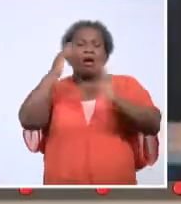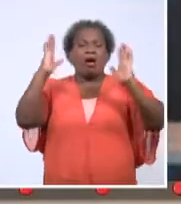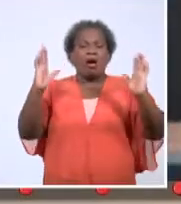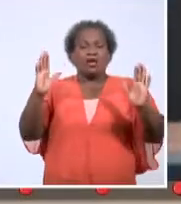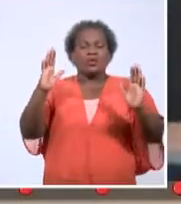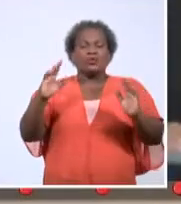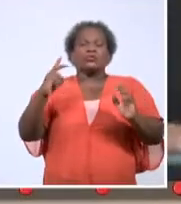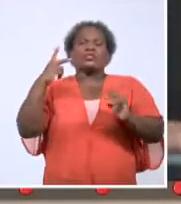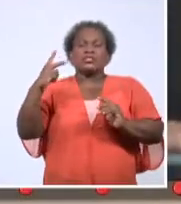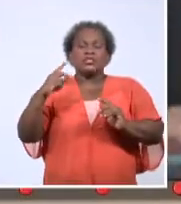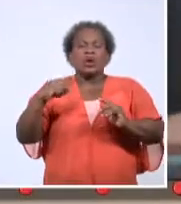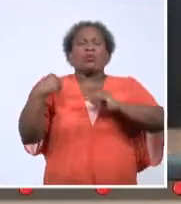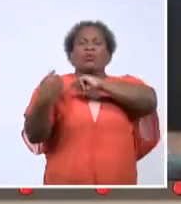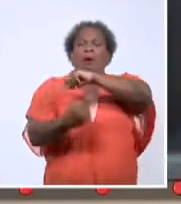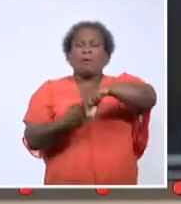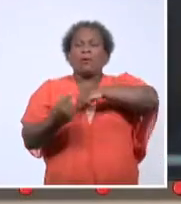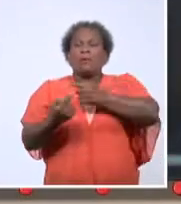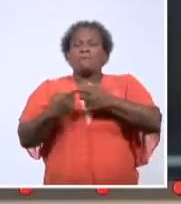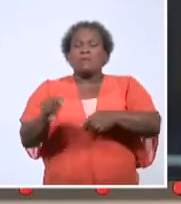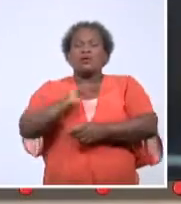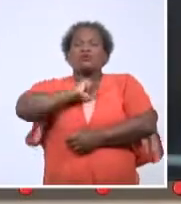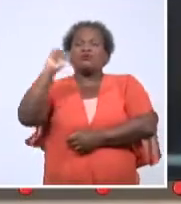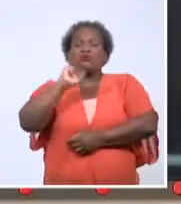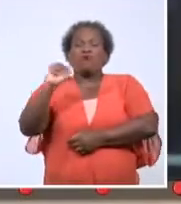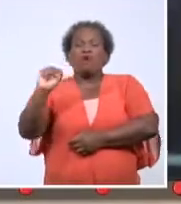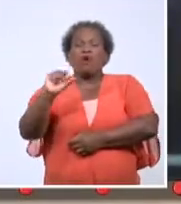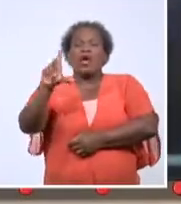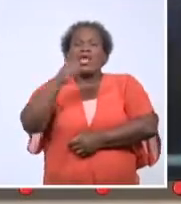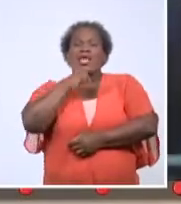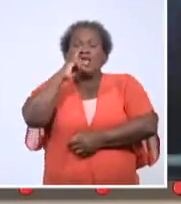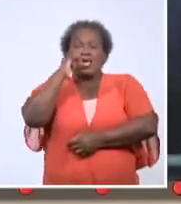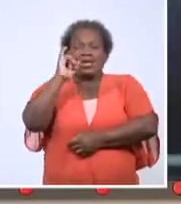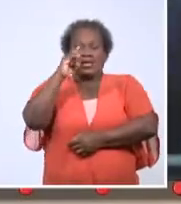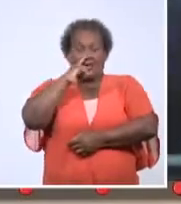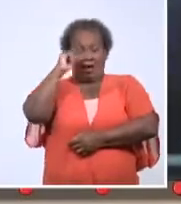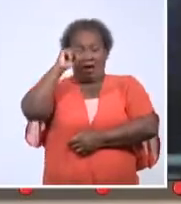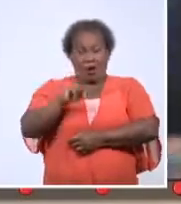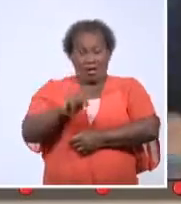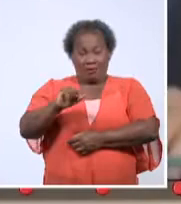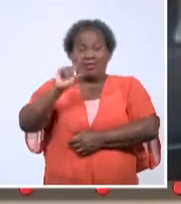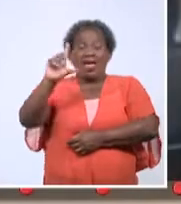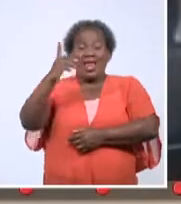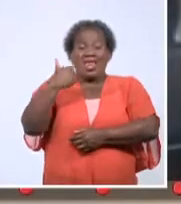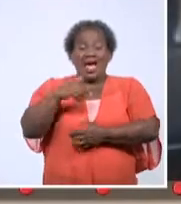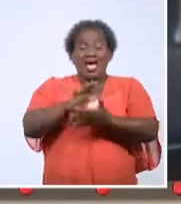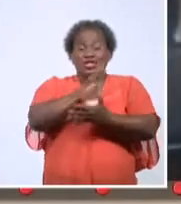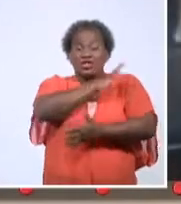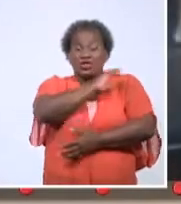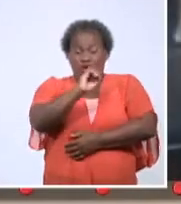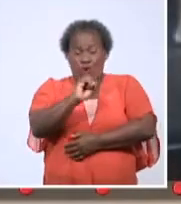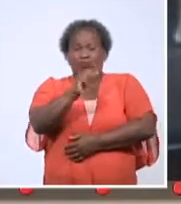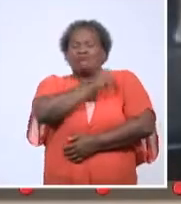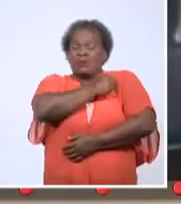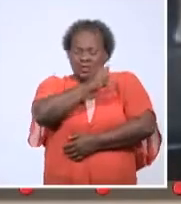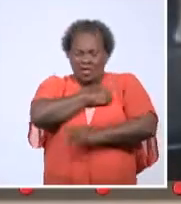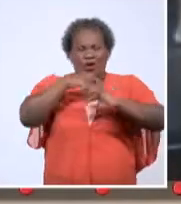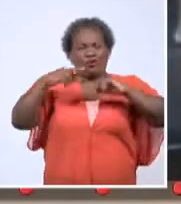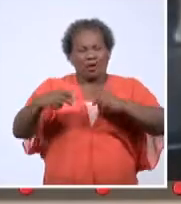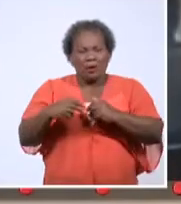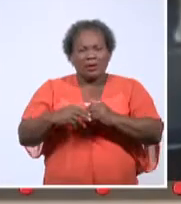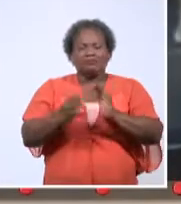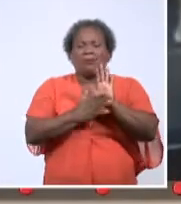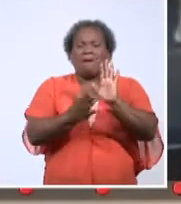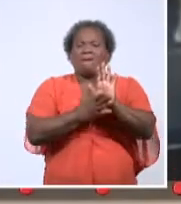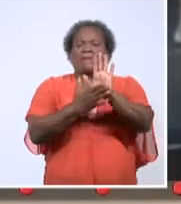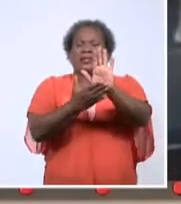segunda vuelta, pero el triunfo fue para Lenín Moreno. Ahora, Lasso va por la revancha al cuadrado y se presenta a sí mismo como